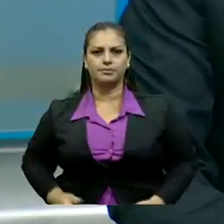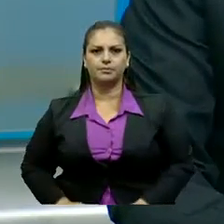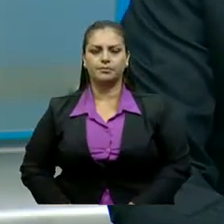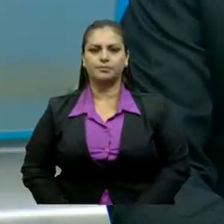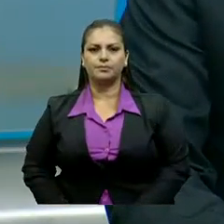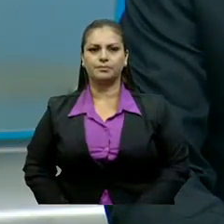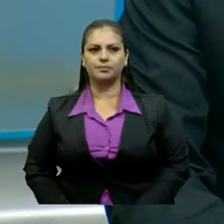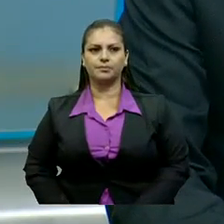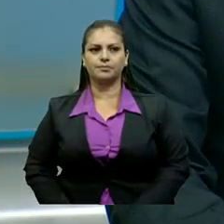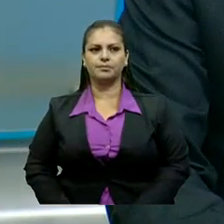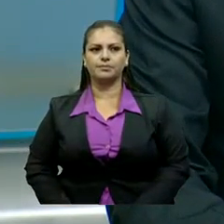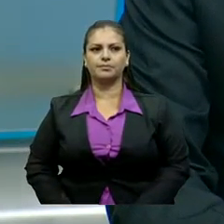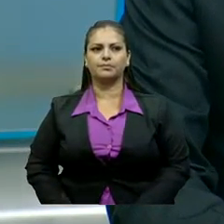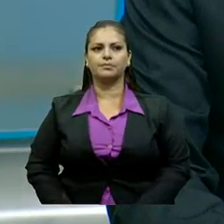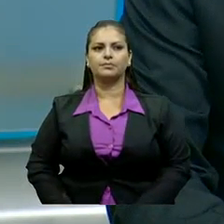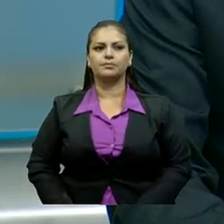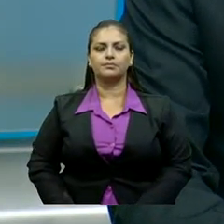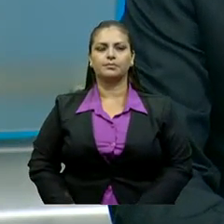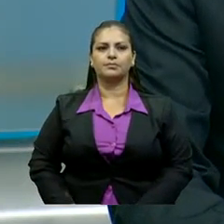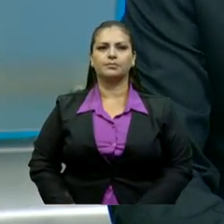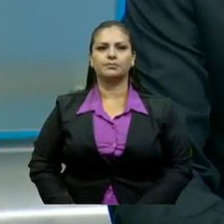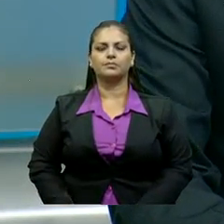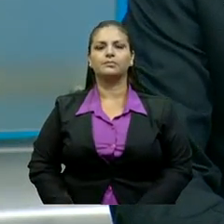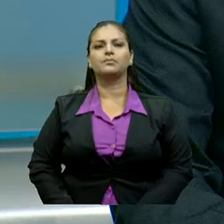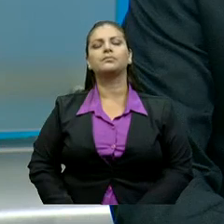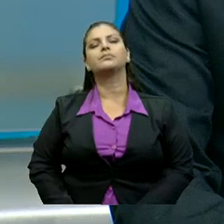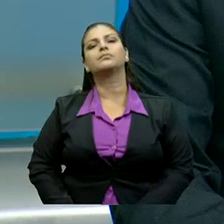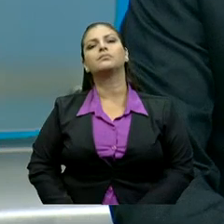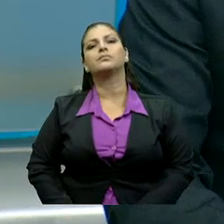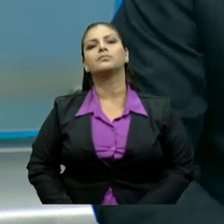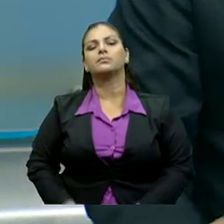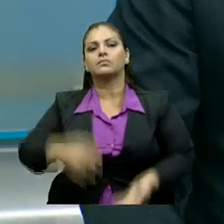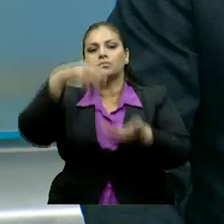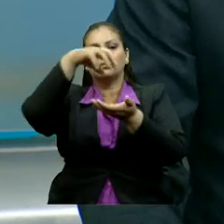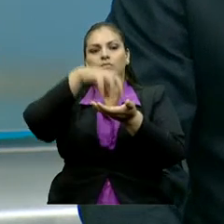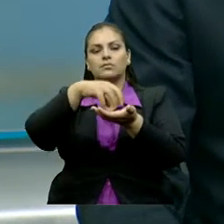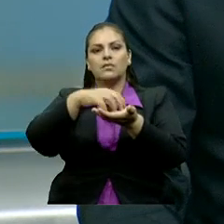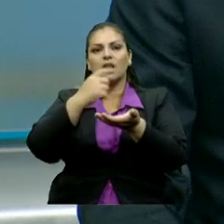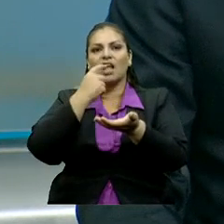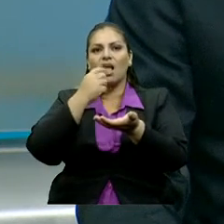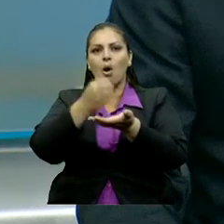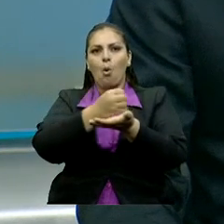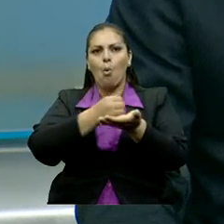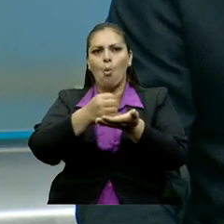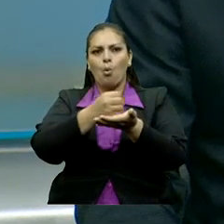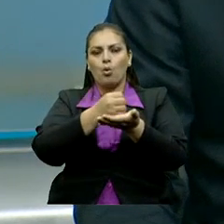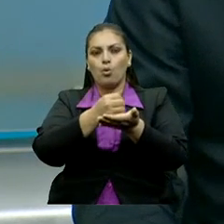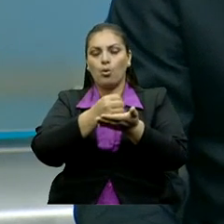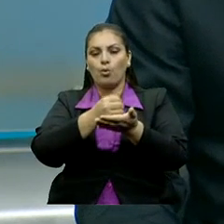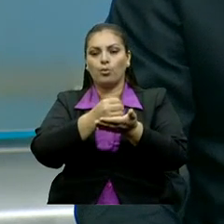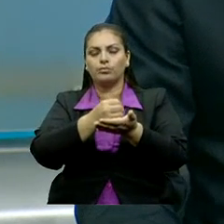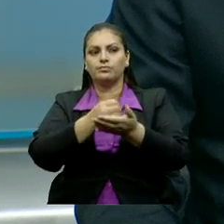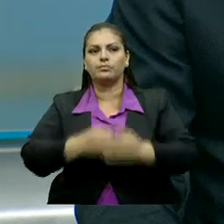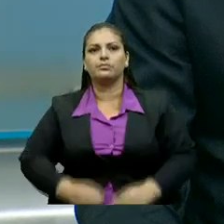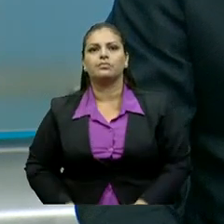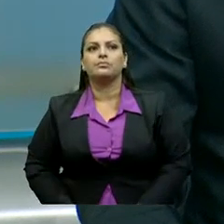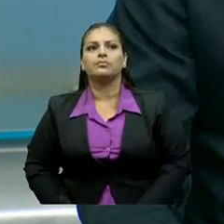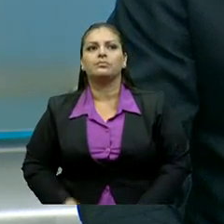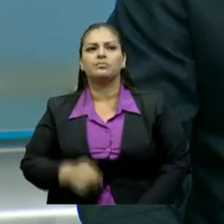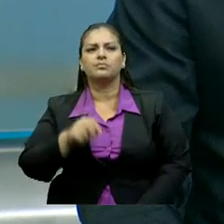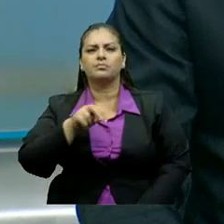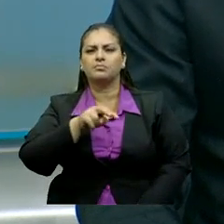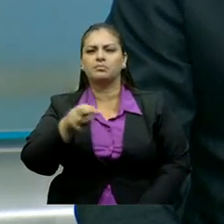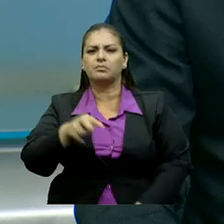La temporada invernal cobra su primera víctima mortal en la provincia del Oro, donde un menor de 14 años de edad fue embestido por la creciente